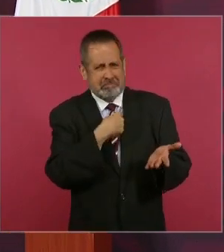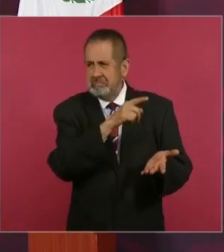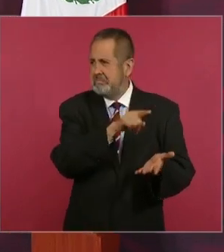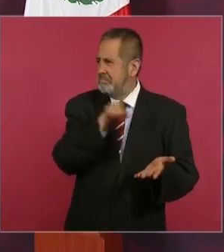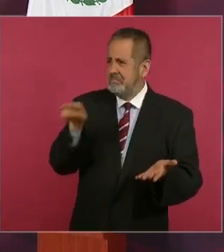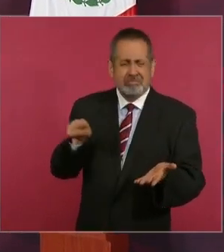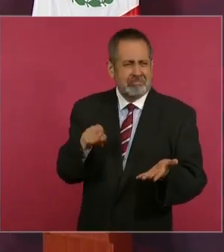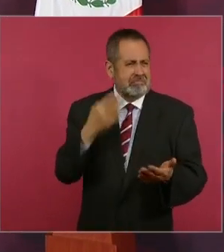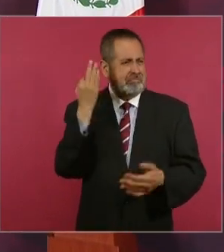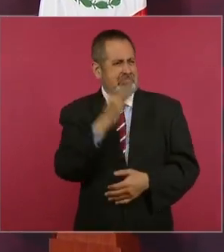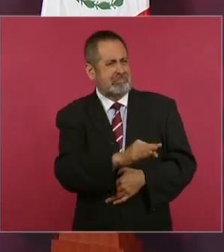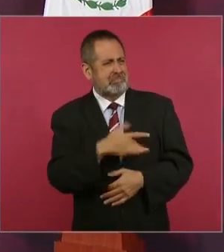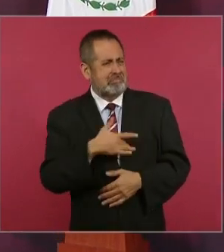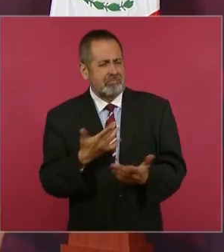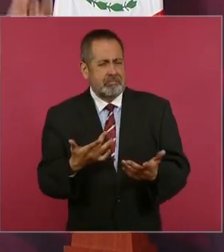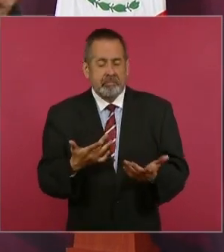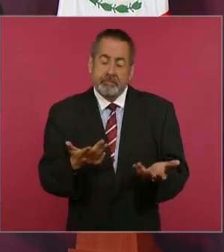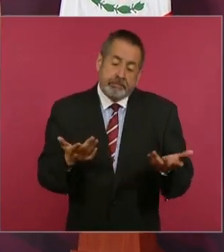traicionados